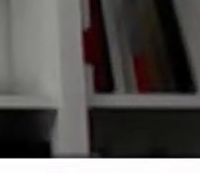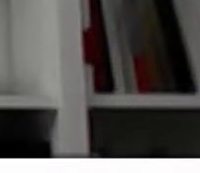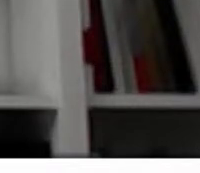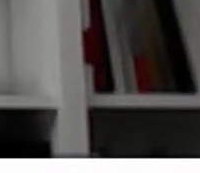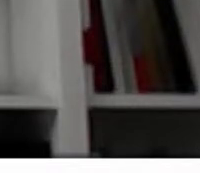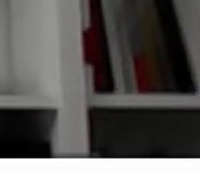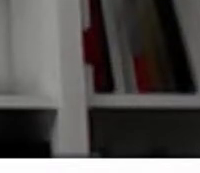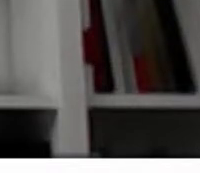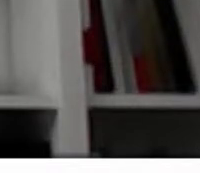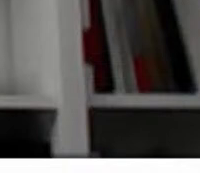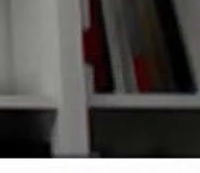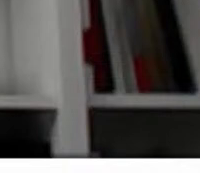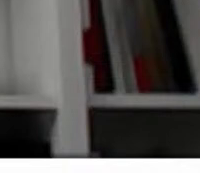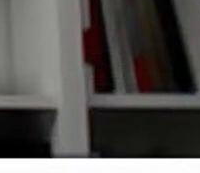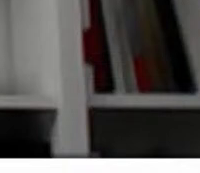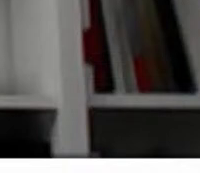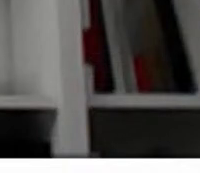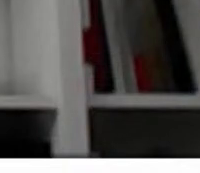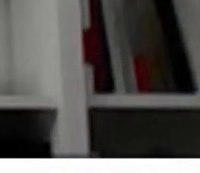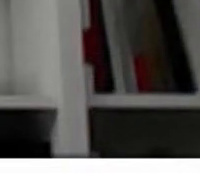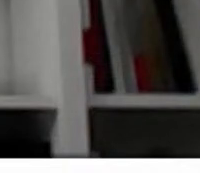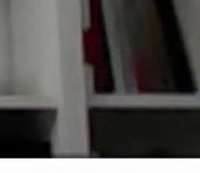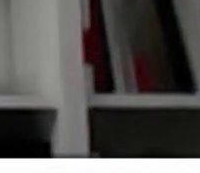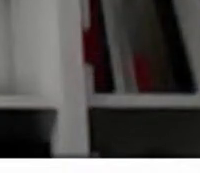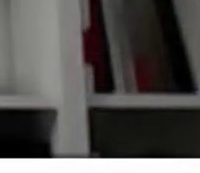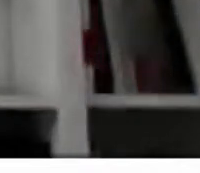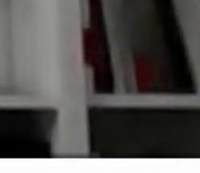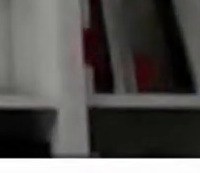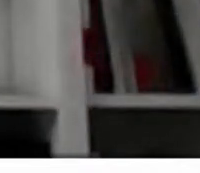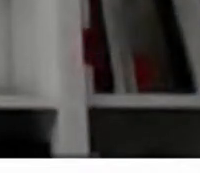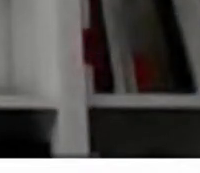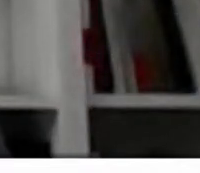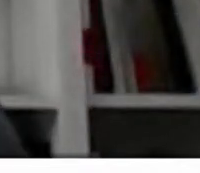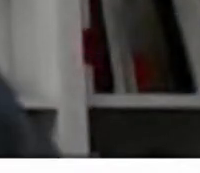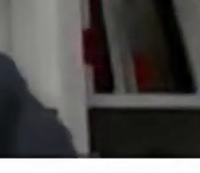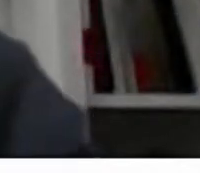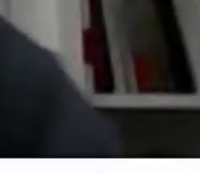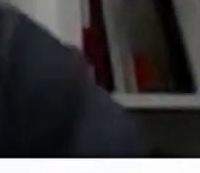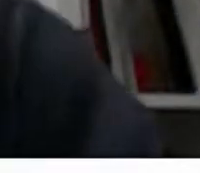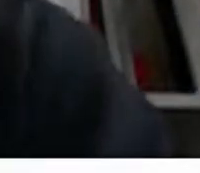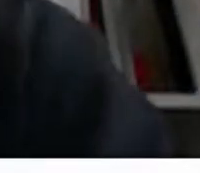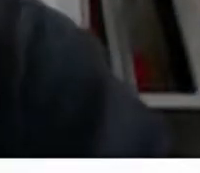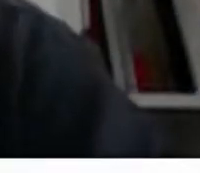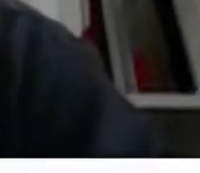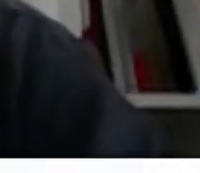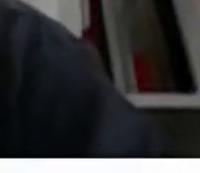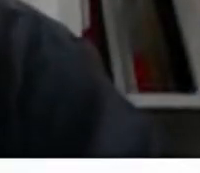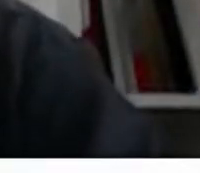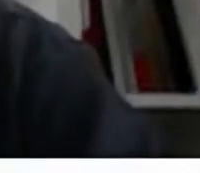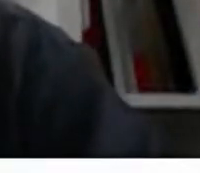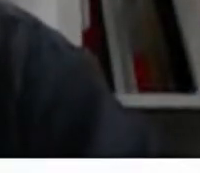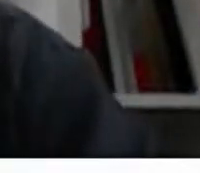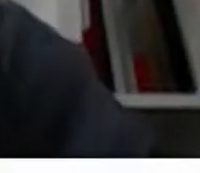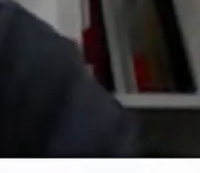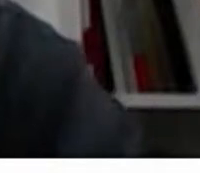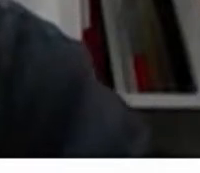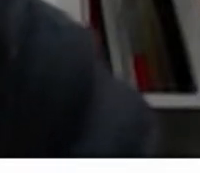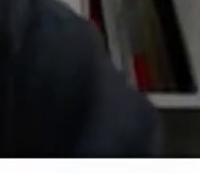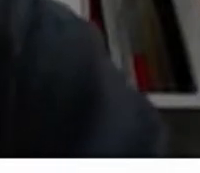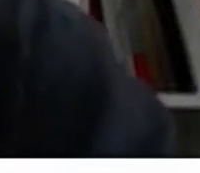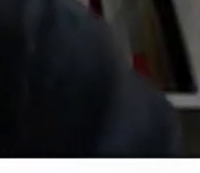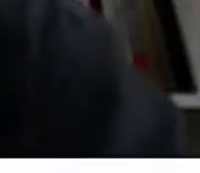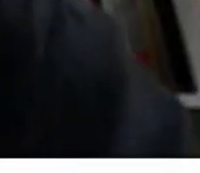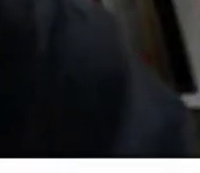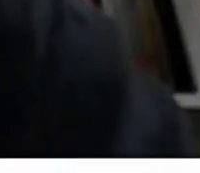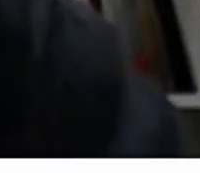que tenemos los santafesinos a la hora de aportar valor a la Argentina? Santa Fe está ausente del debate nacional. Santa Fe no